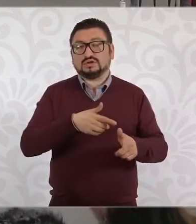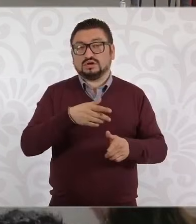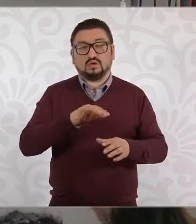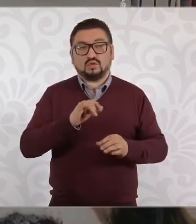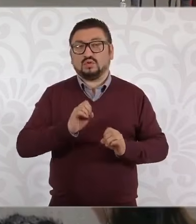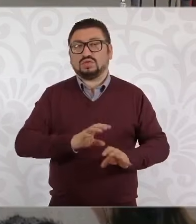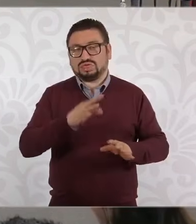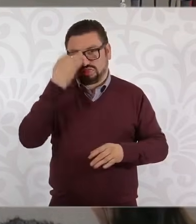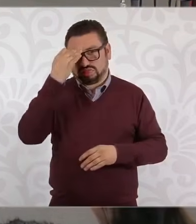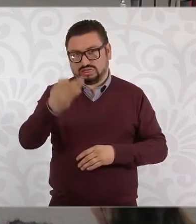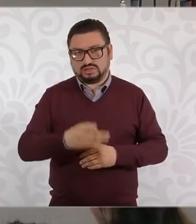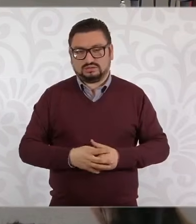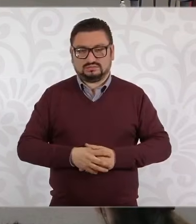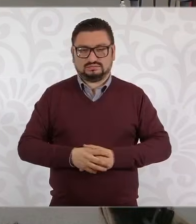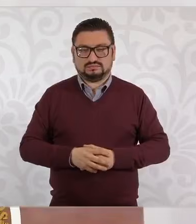abandonado?